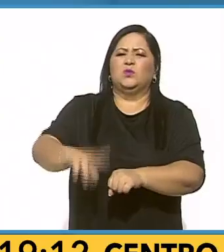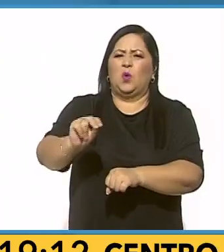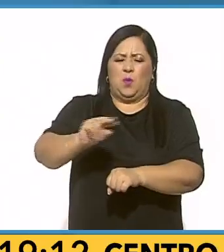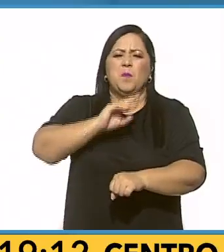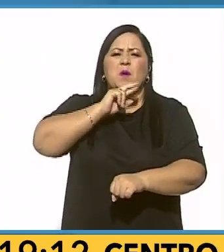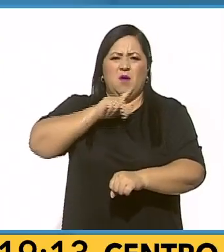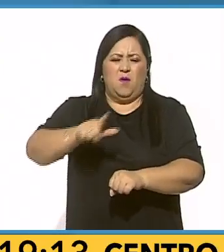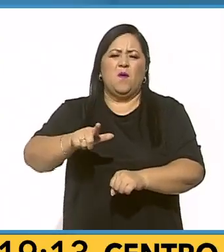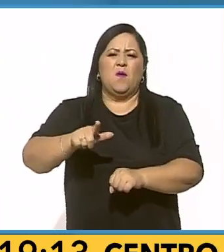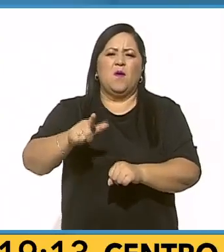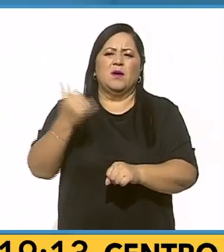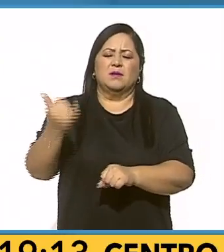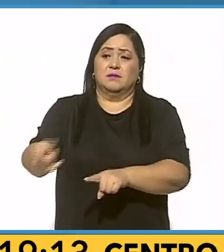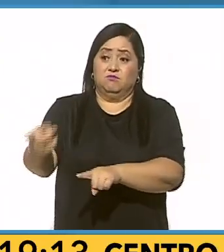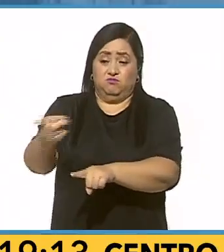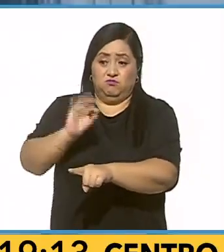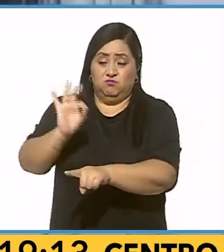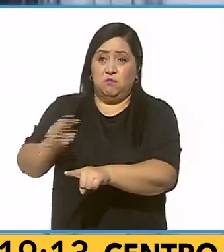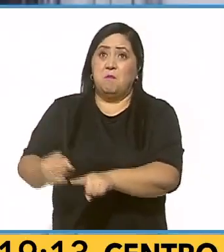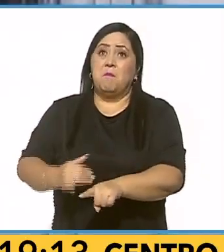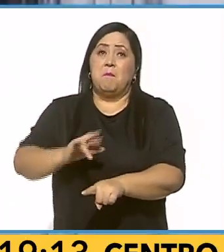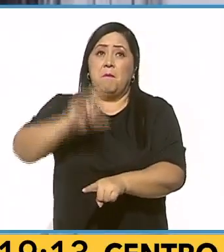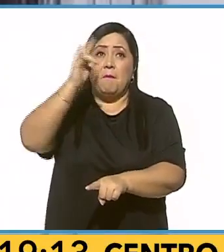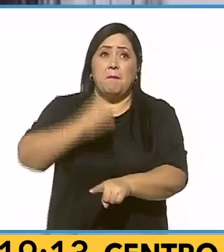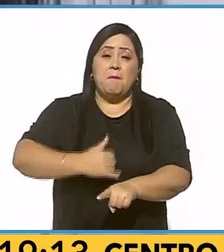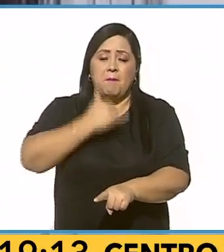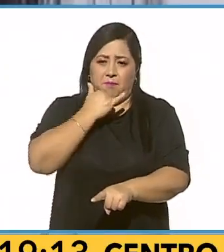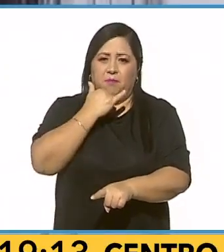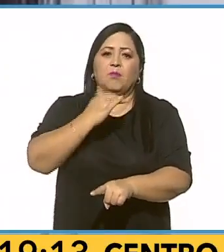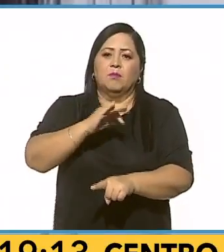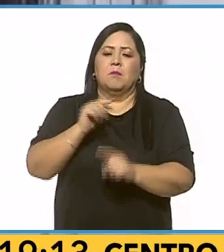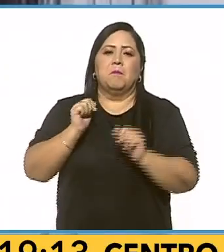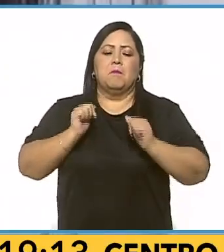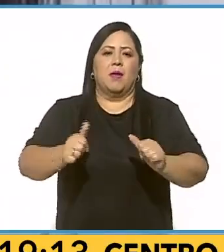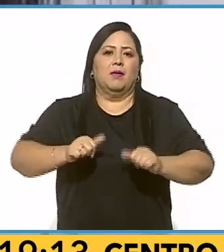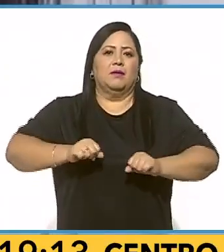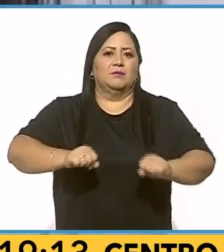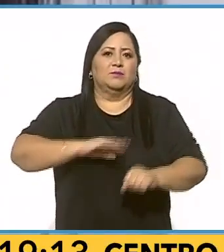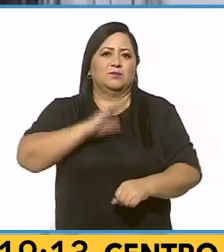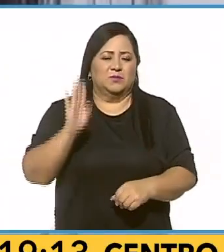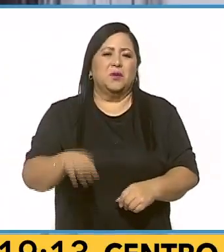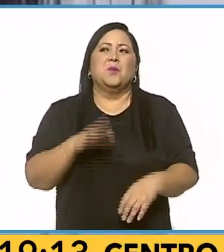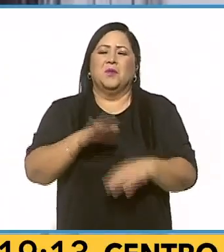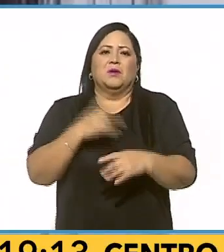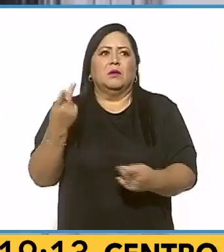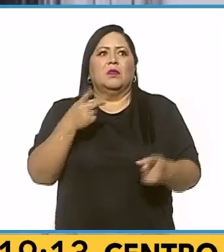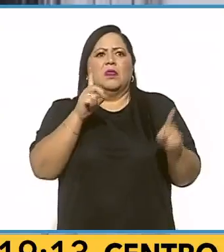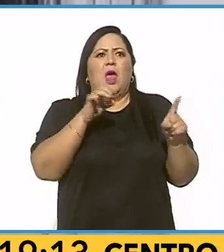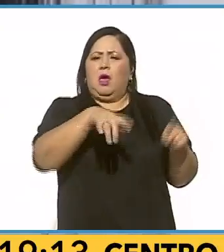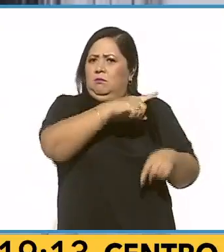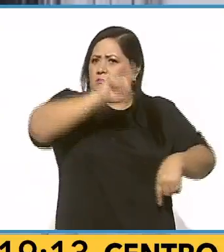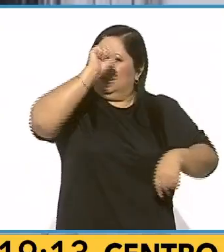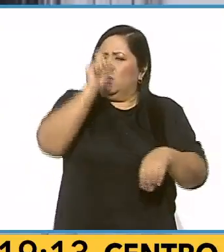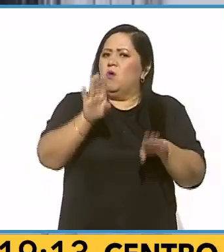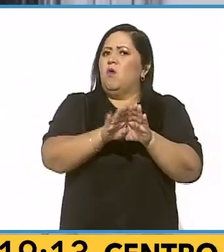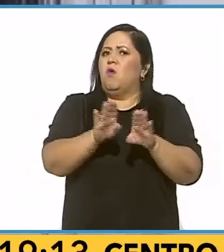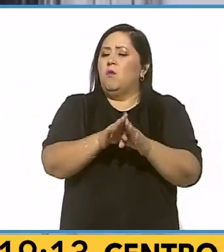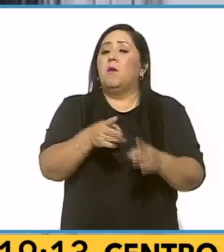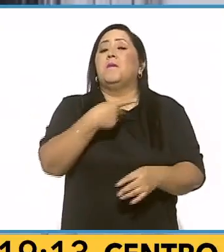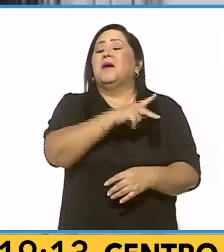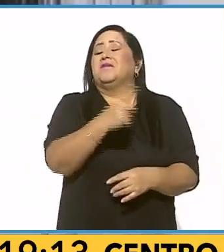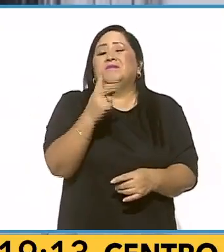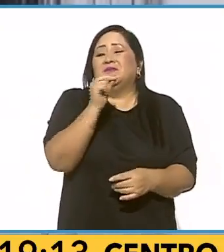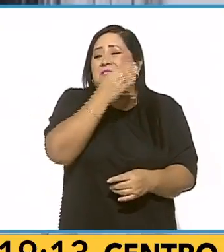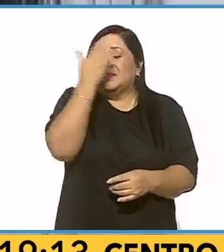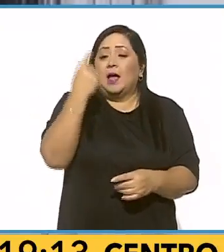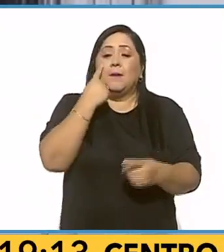ahí, yo creo que los tres casos, ese realmente es el sorprendente. Honestamente, ahí creo que tendremos que ver cómo evolucionan las cosas,